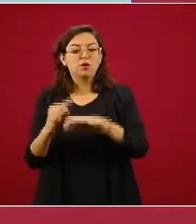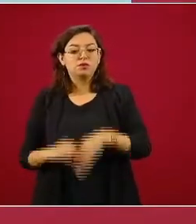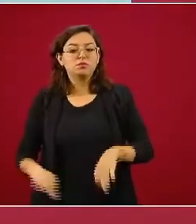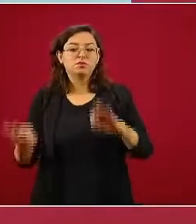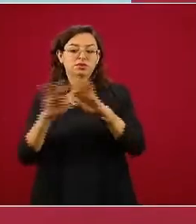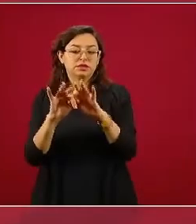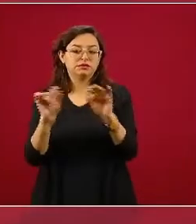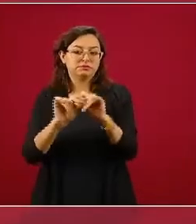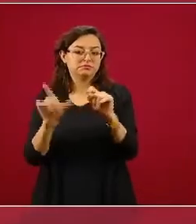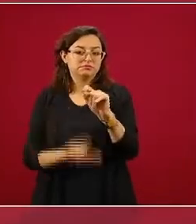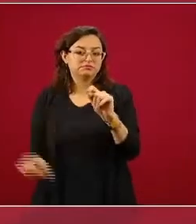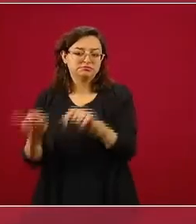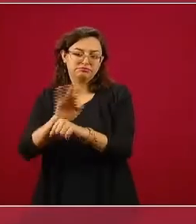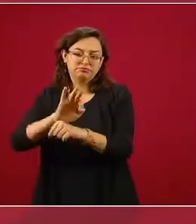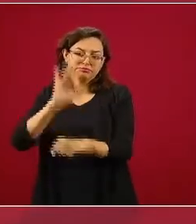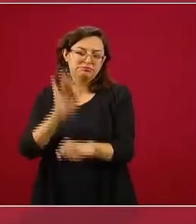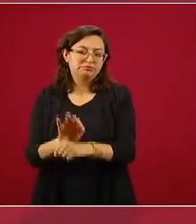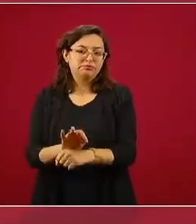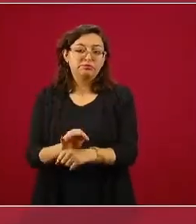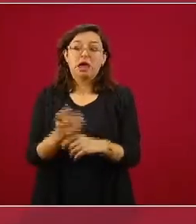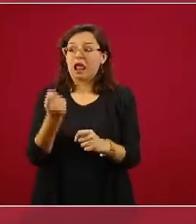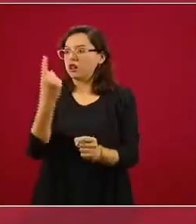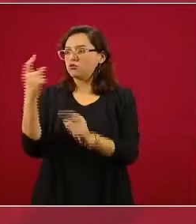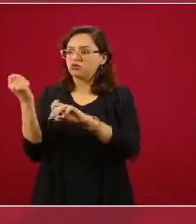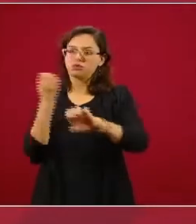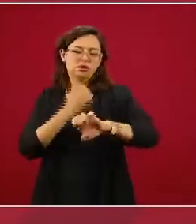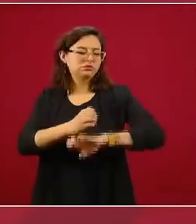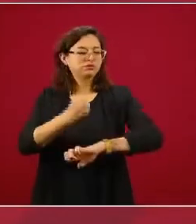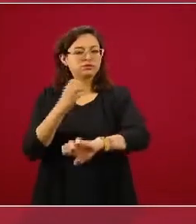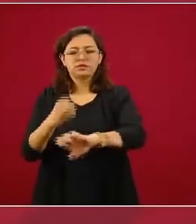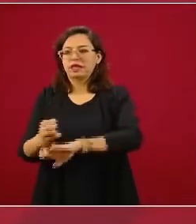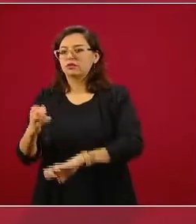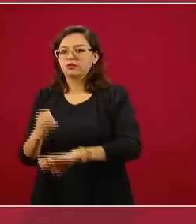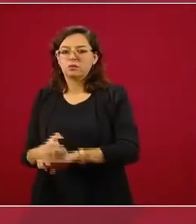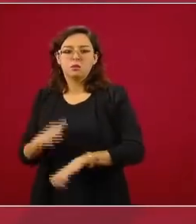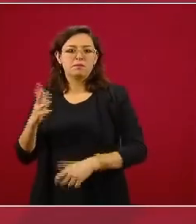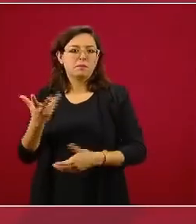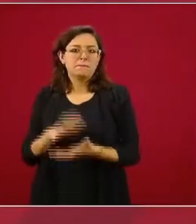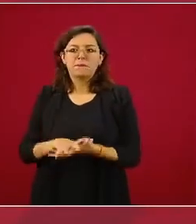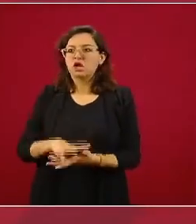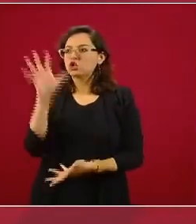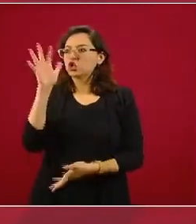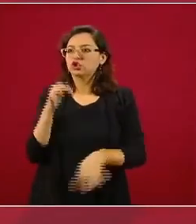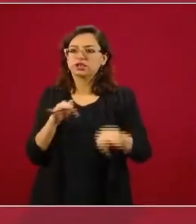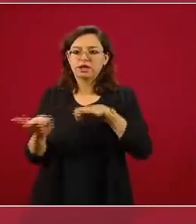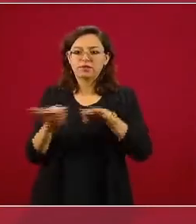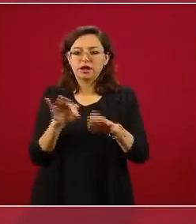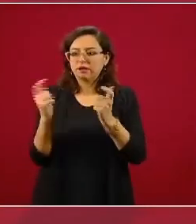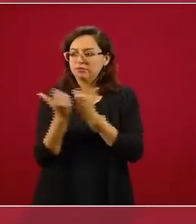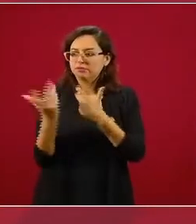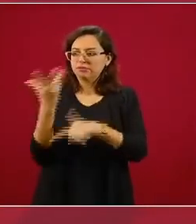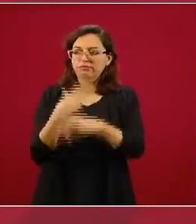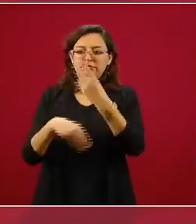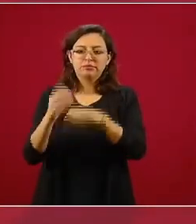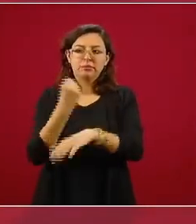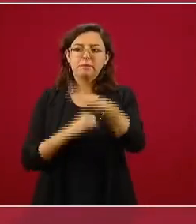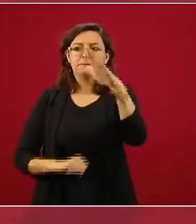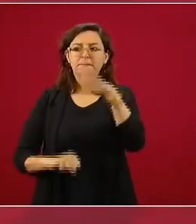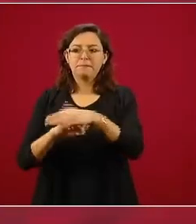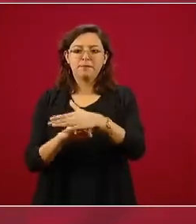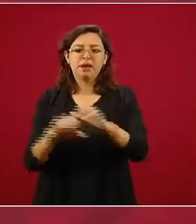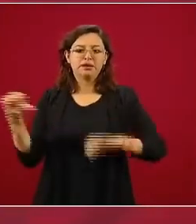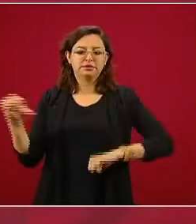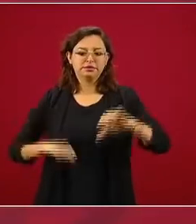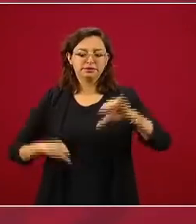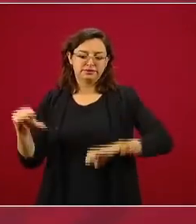para México, especialmente para algunos estados que tienen la mayor parte de su economía cimentada en estas